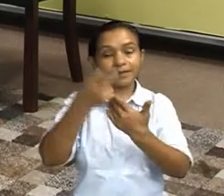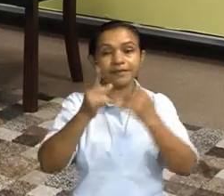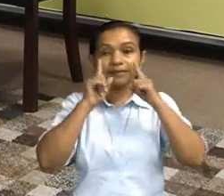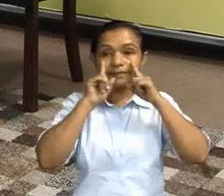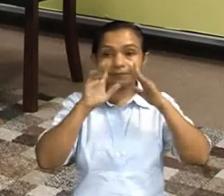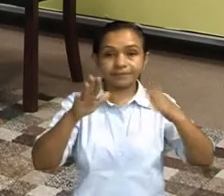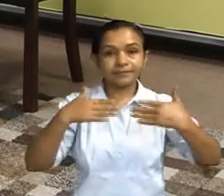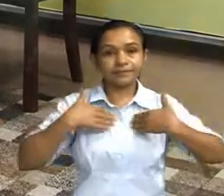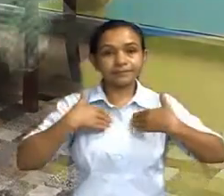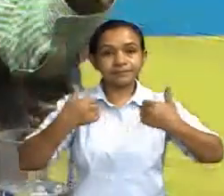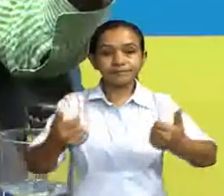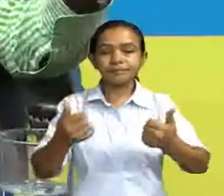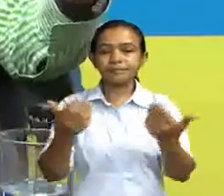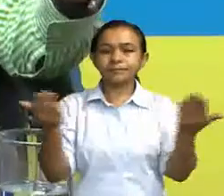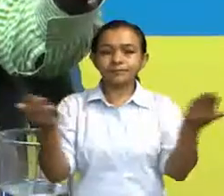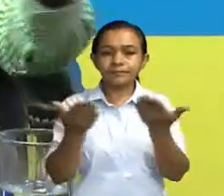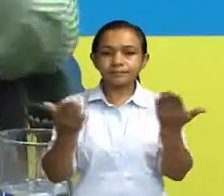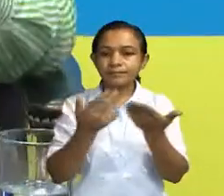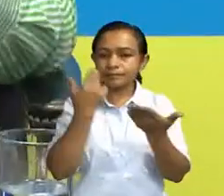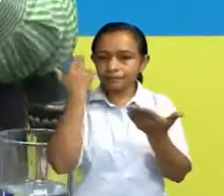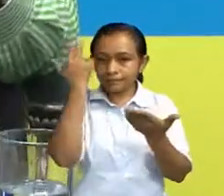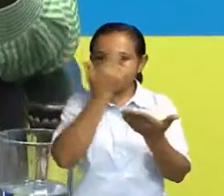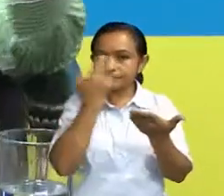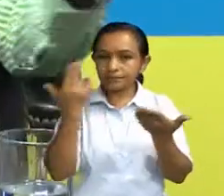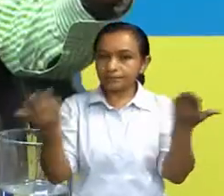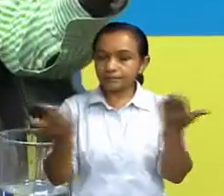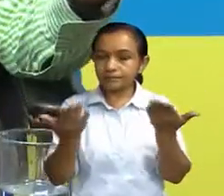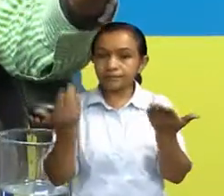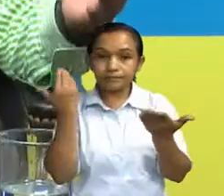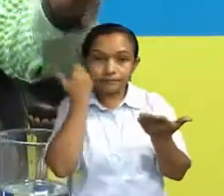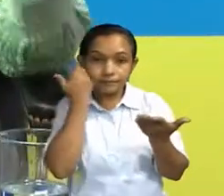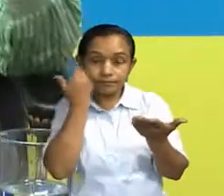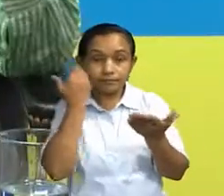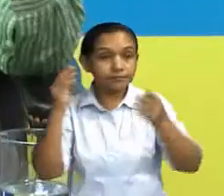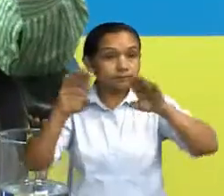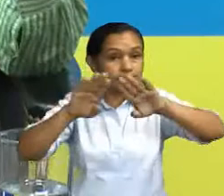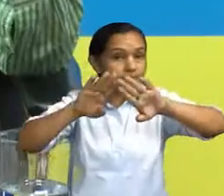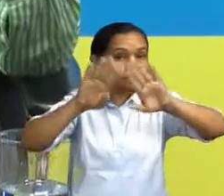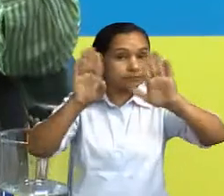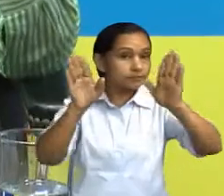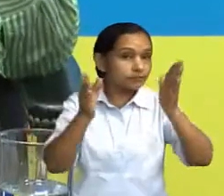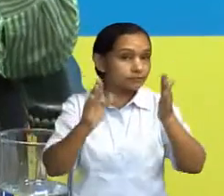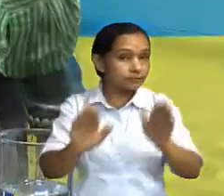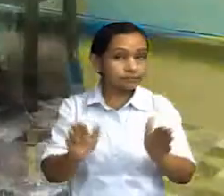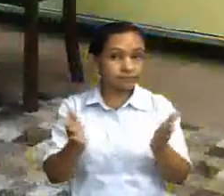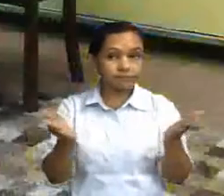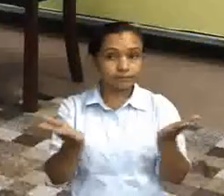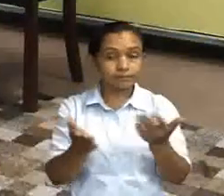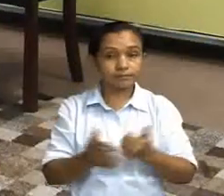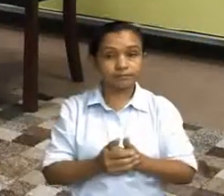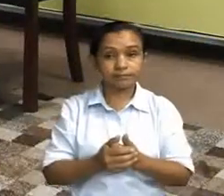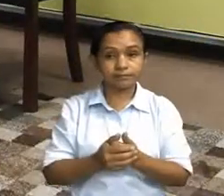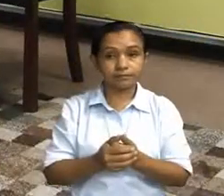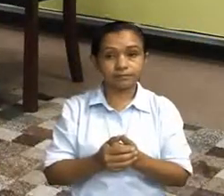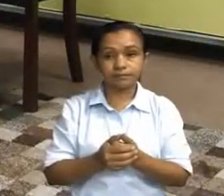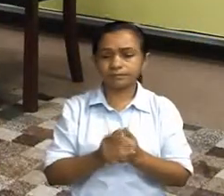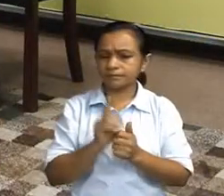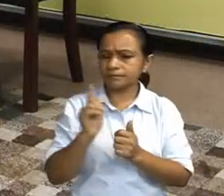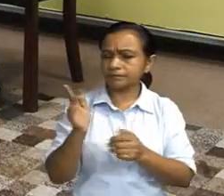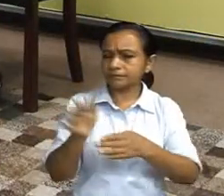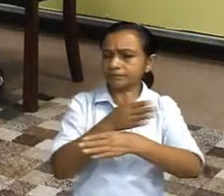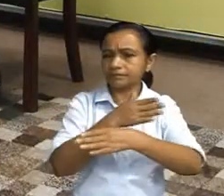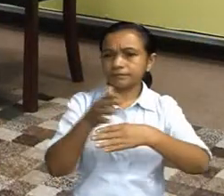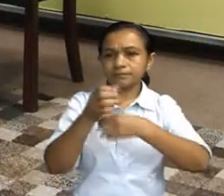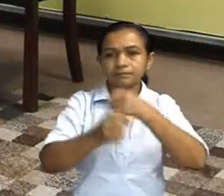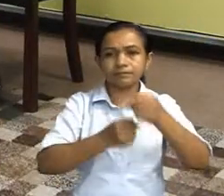Salud. Como le decía, la vulvovaginitis afecta también a la mujer. Sí, la verdad es de todas las edades, ¿no? Así es.